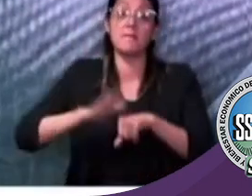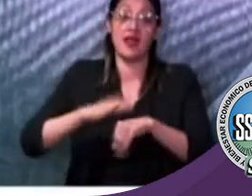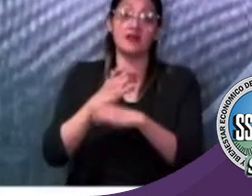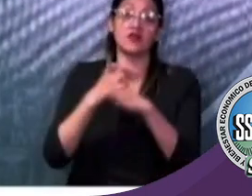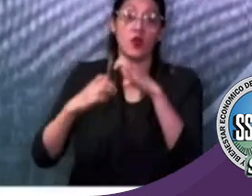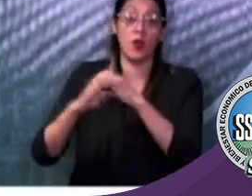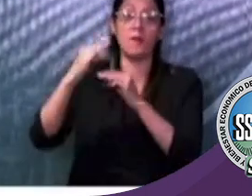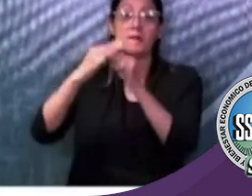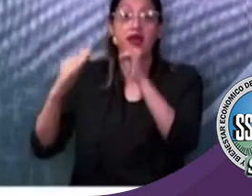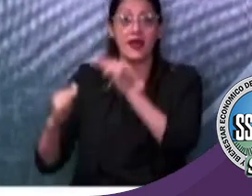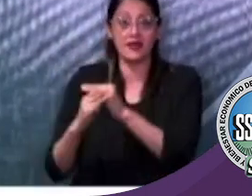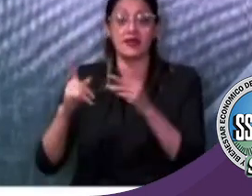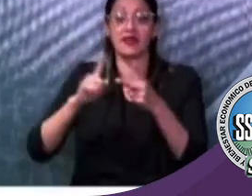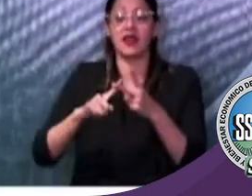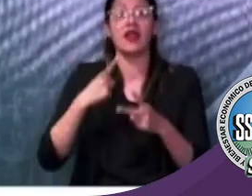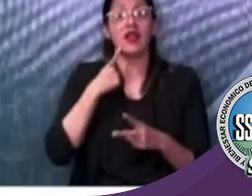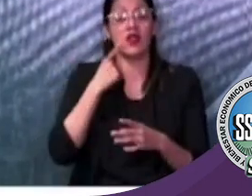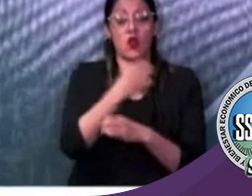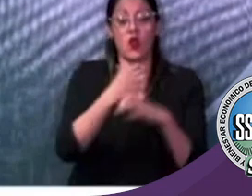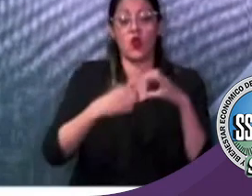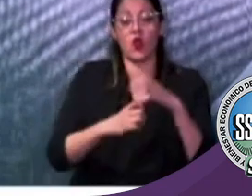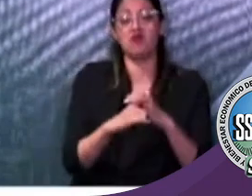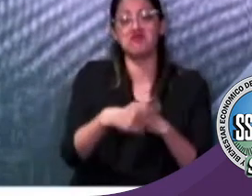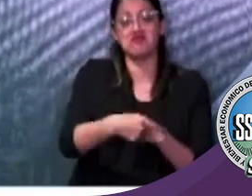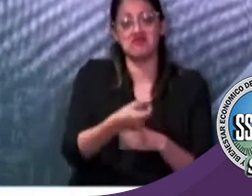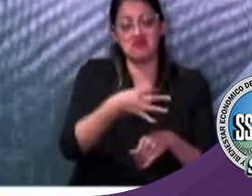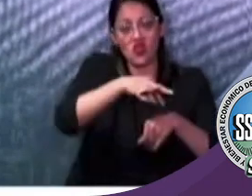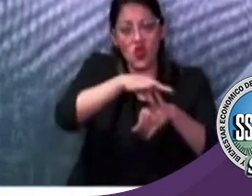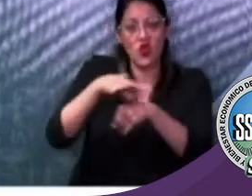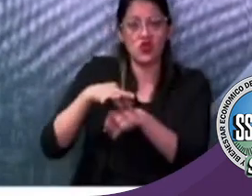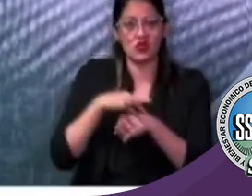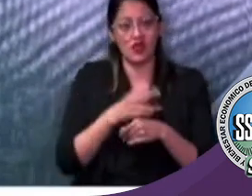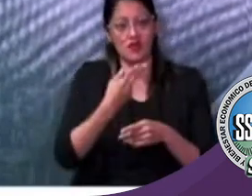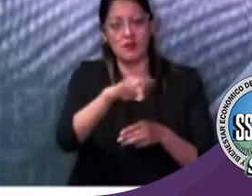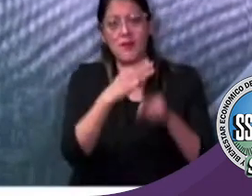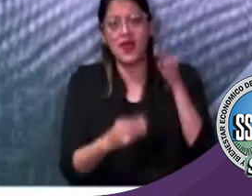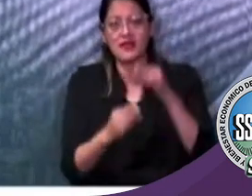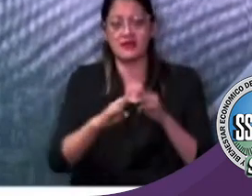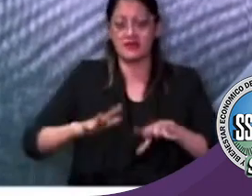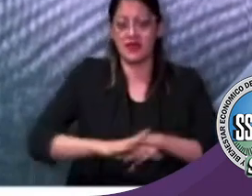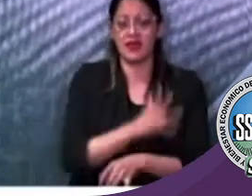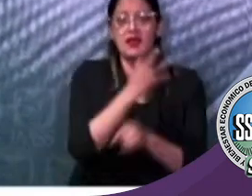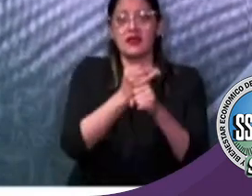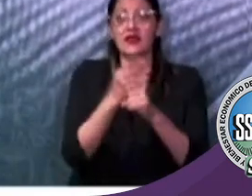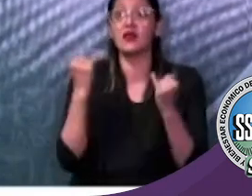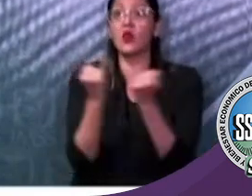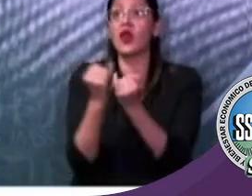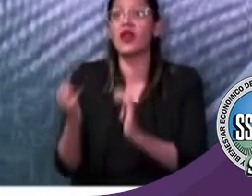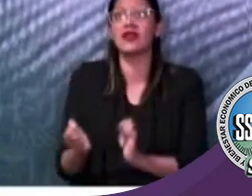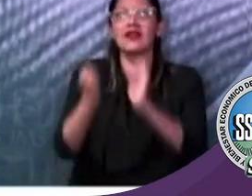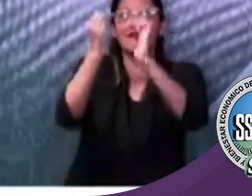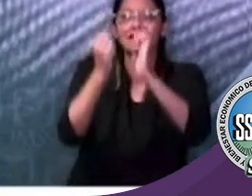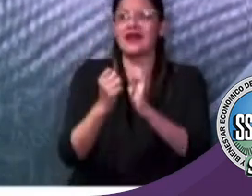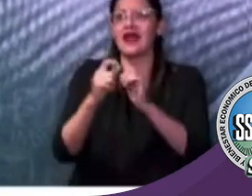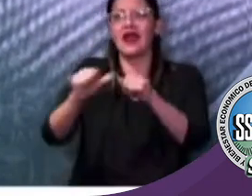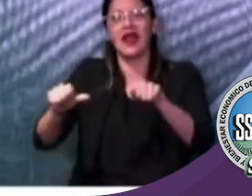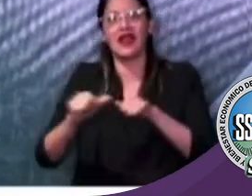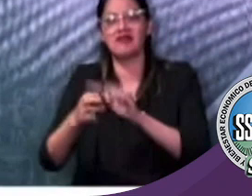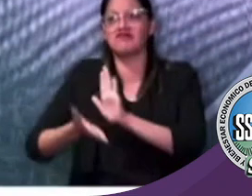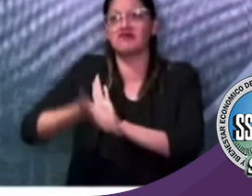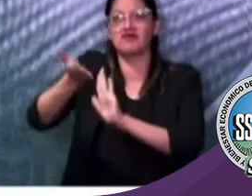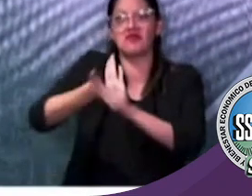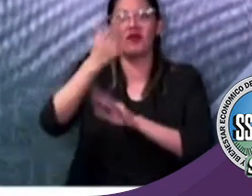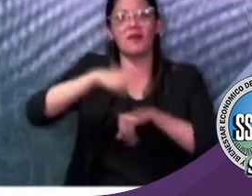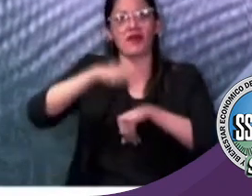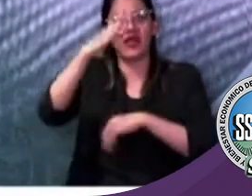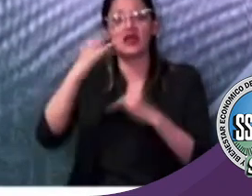insumos, renovación de equipo médico, construcción de más infraestructura médica, así como la contratación de